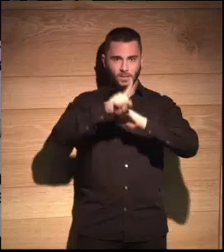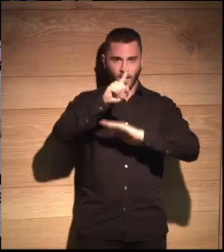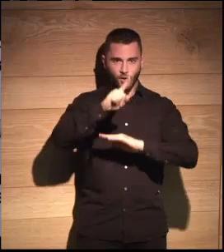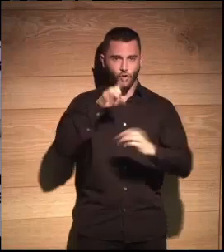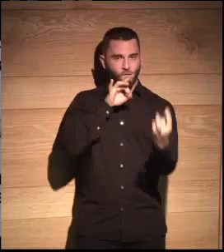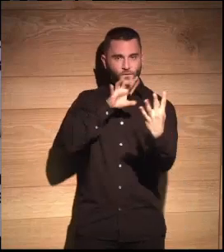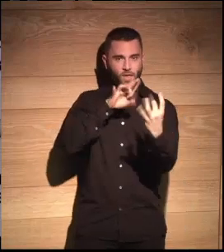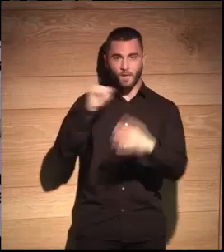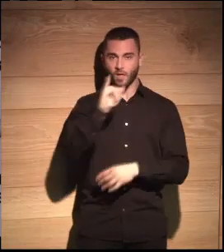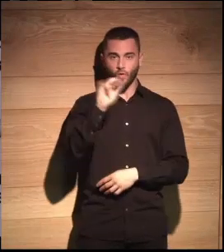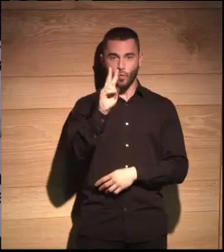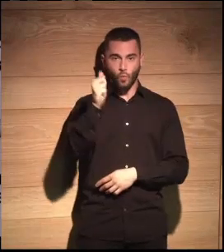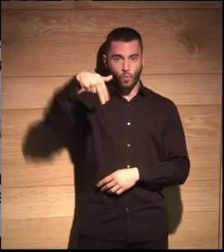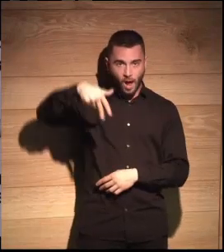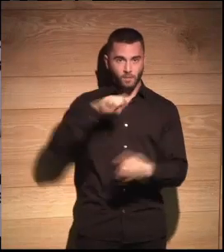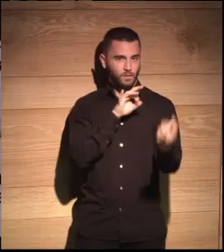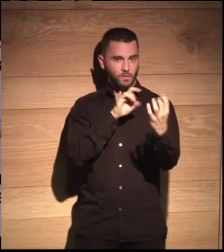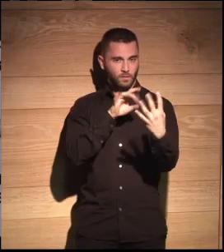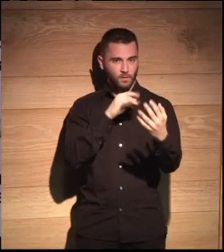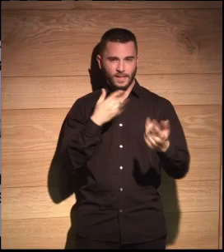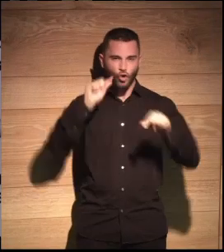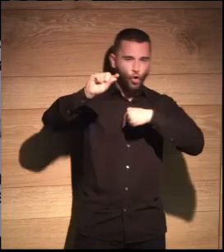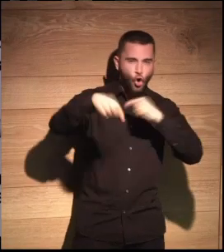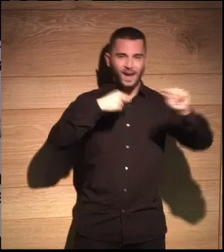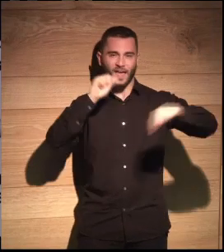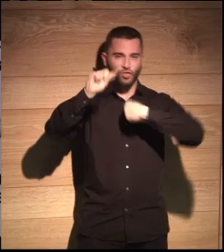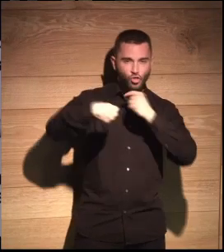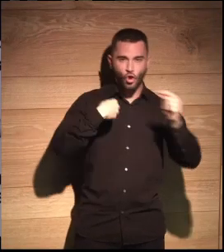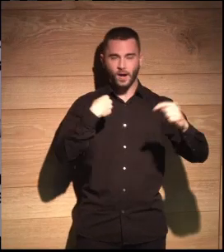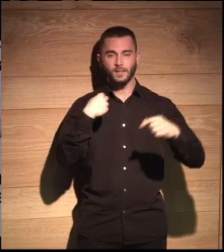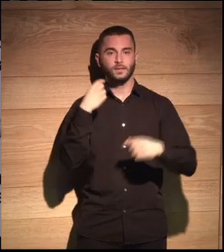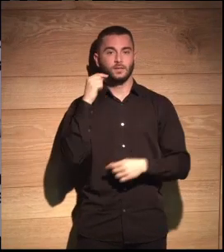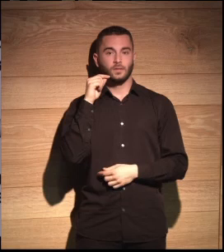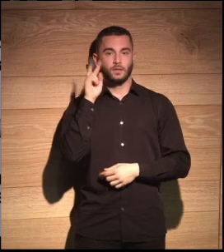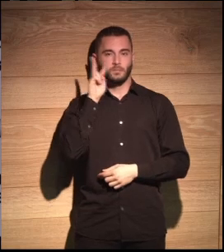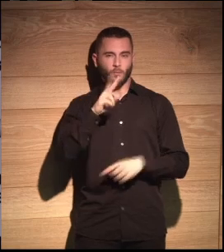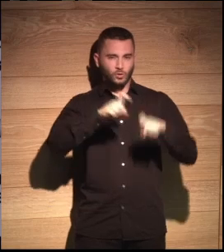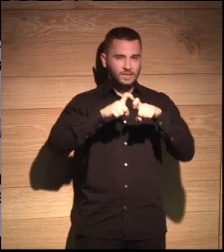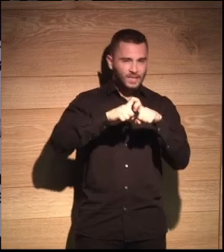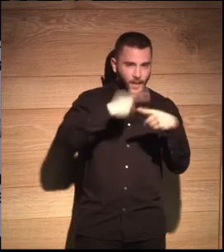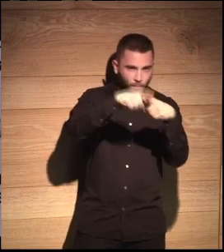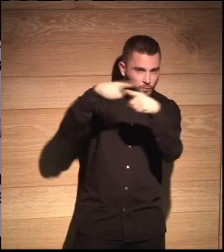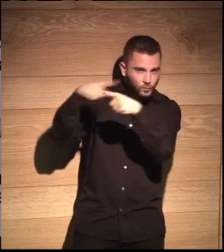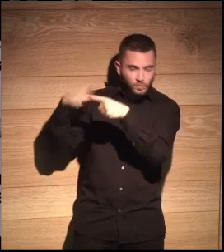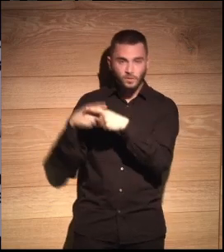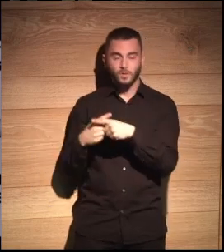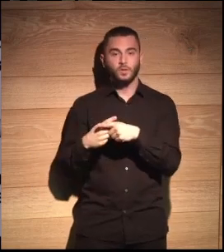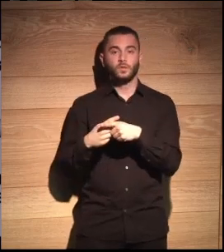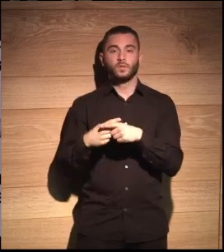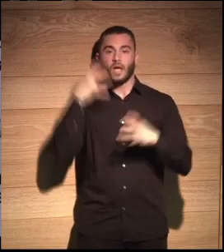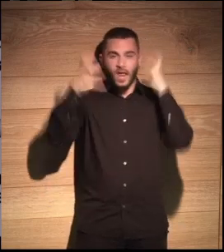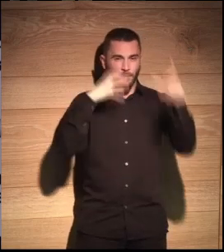Juan y un poco las correcciones, fijándonos en las tipologías, un poco lo que hablábamos, cada